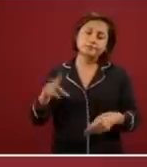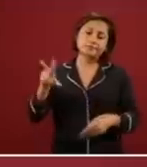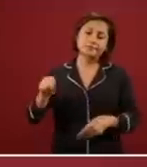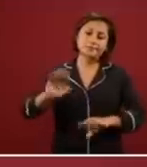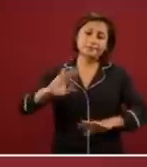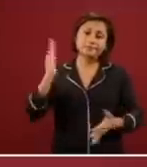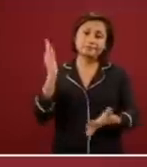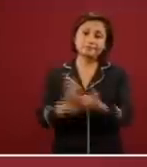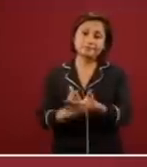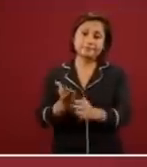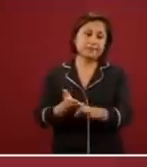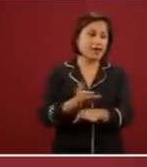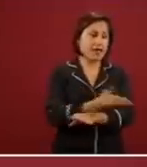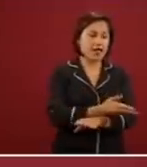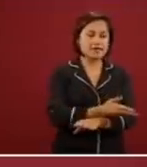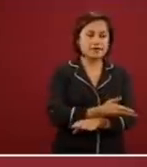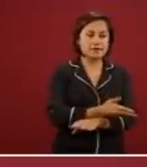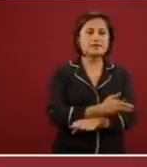No se actúa